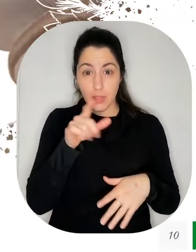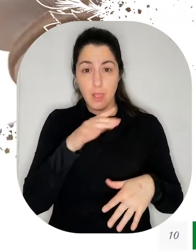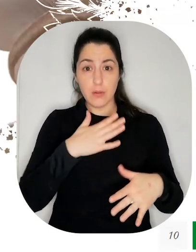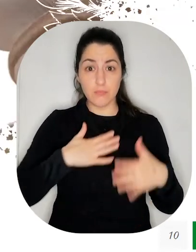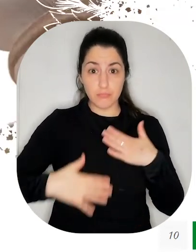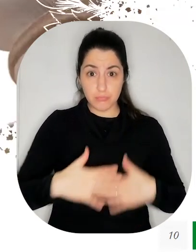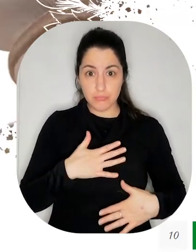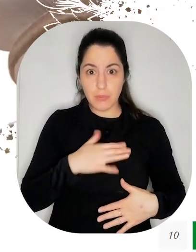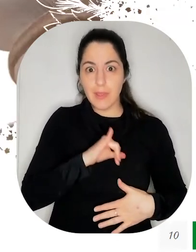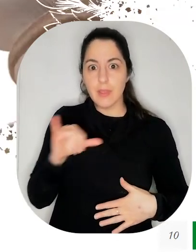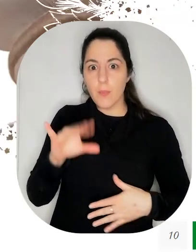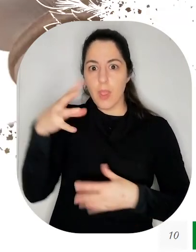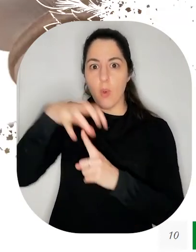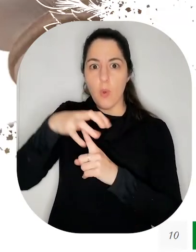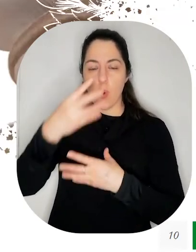atención también.